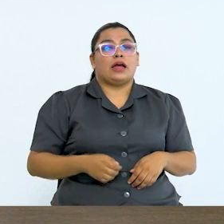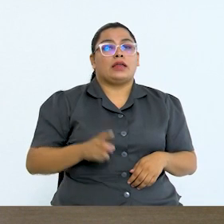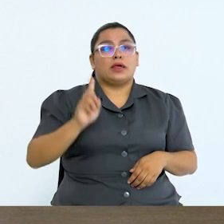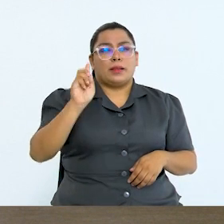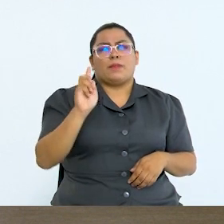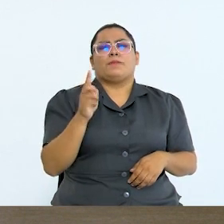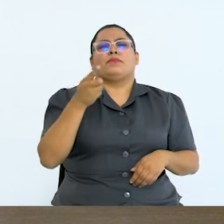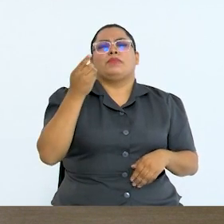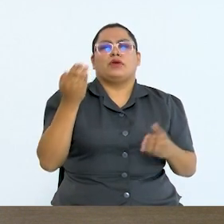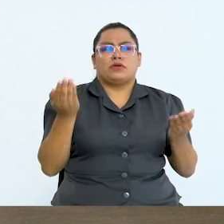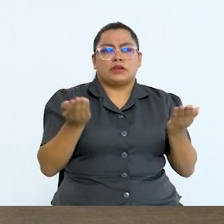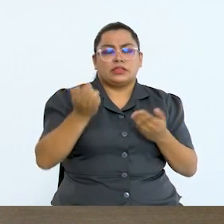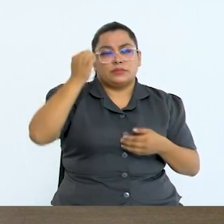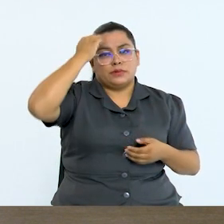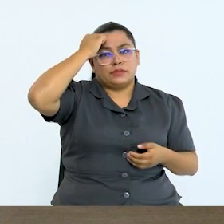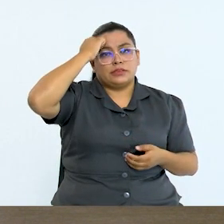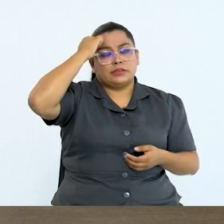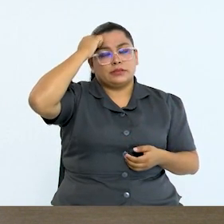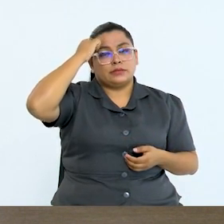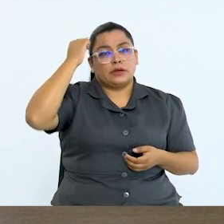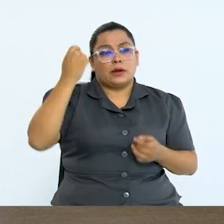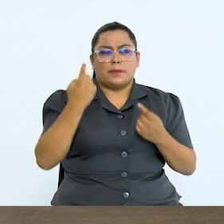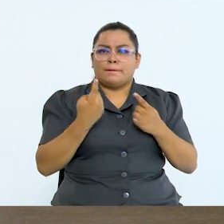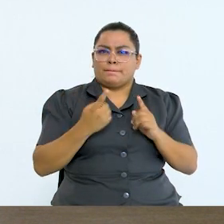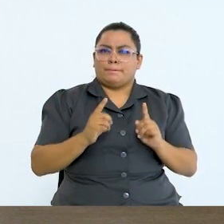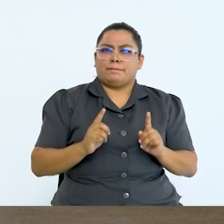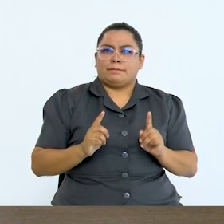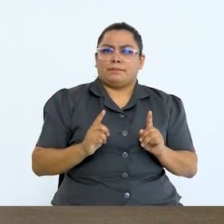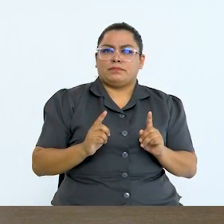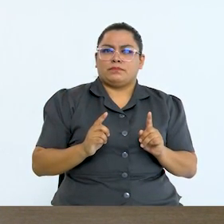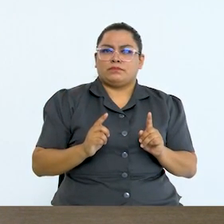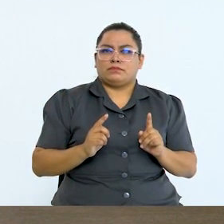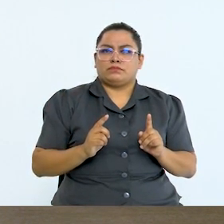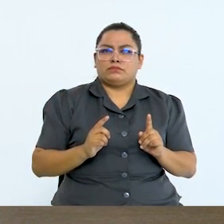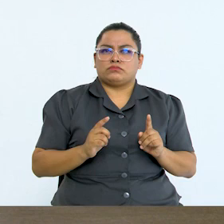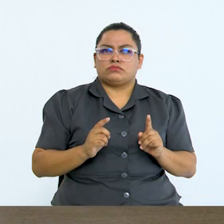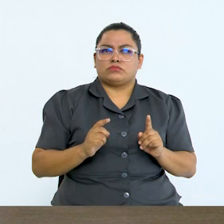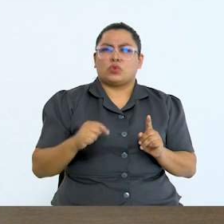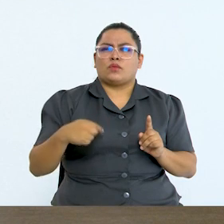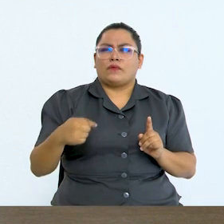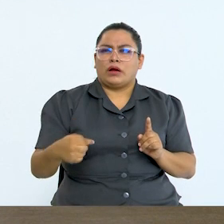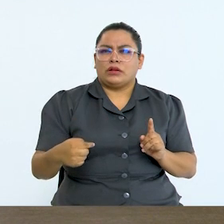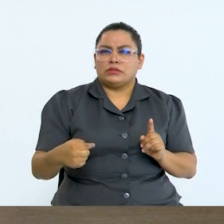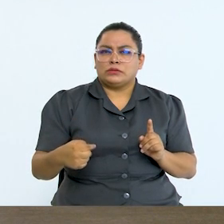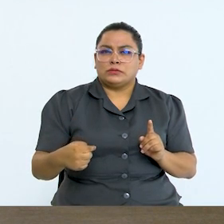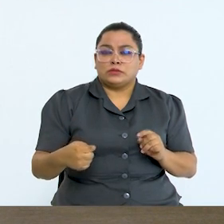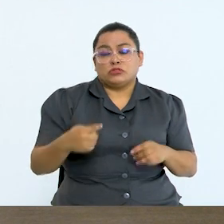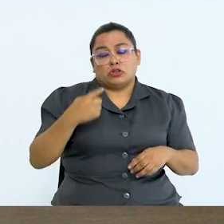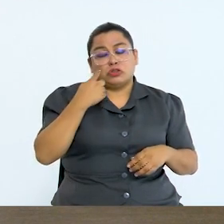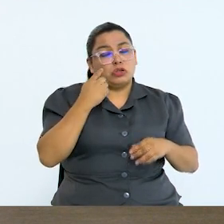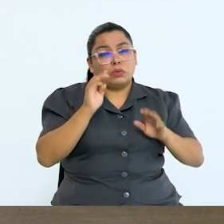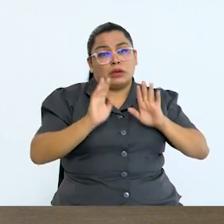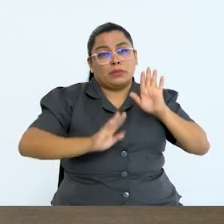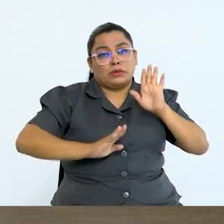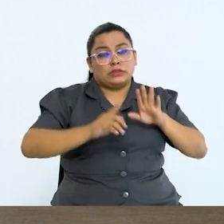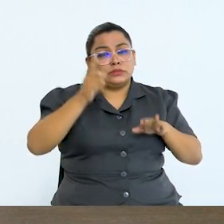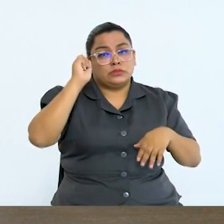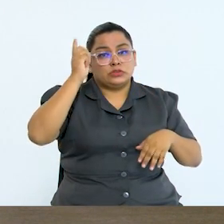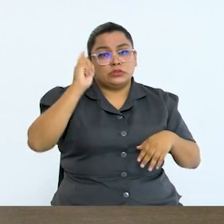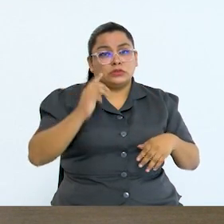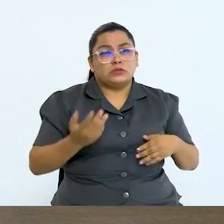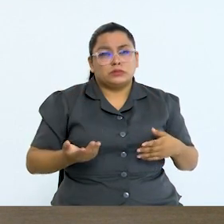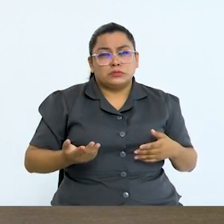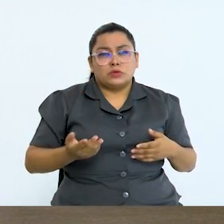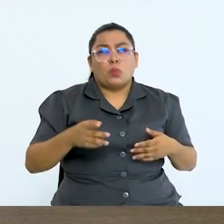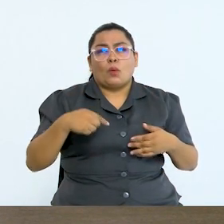aprendizajes. Pero, ¿cuándo se evidencia la asistencia apropiada del docente? Cuando, por